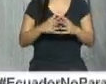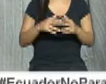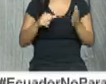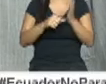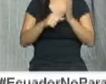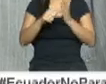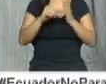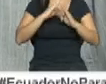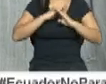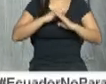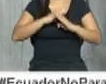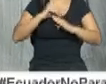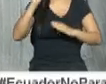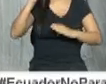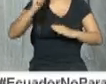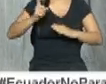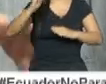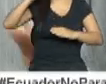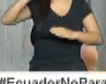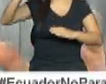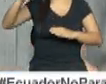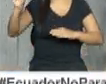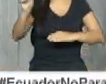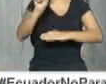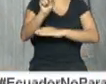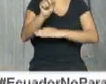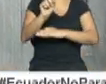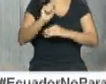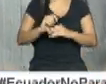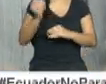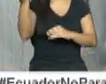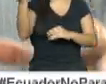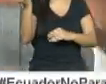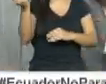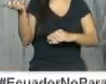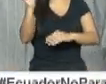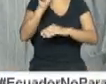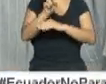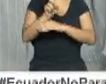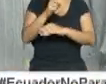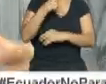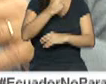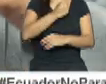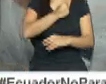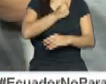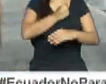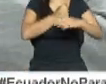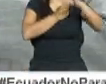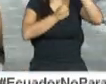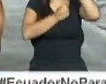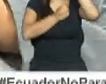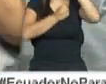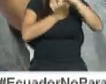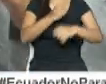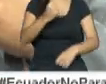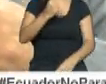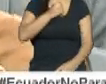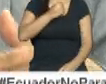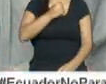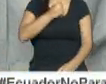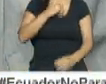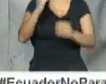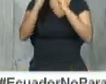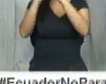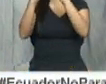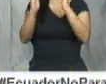defensa tenían que ser militares y servicio uh-huh. pasivo, por ejemplo, ¿sí? Tenían que tener sus propios hospitales, sus propias, a la larga se construyó su